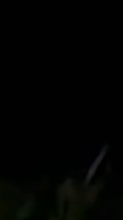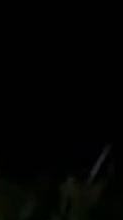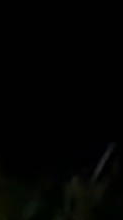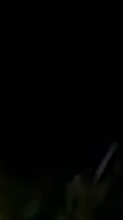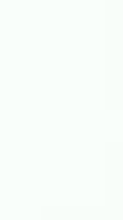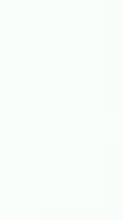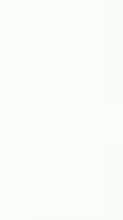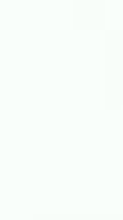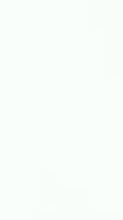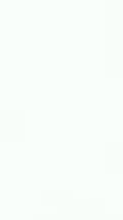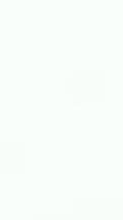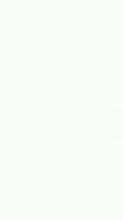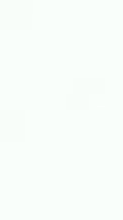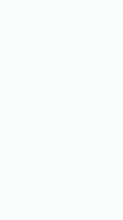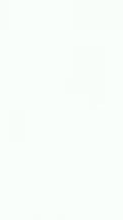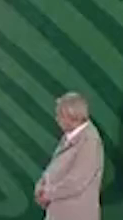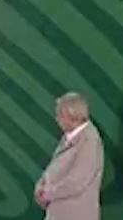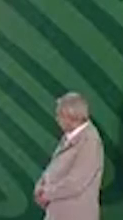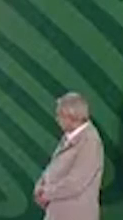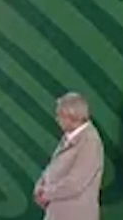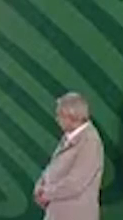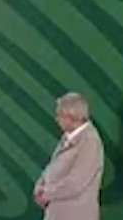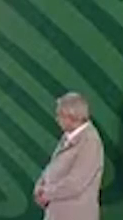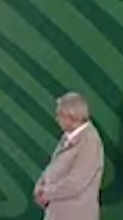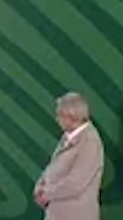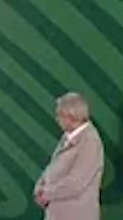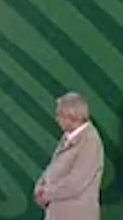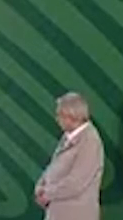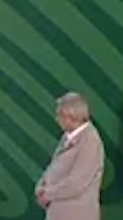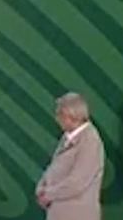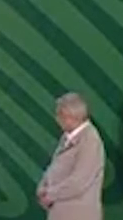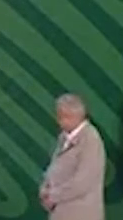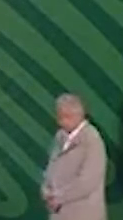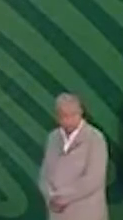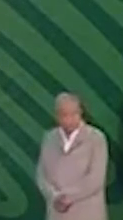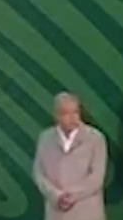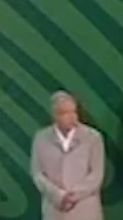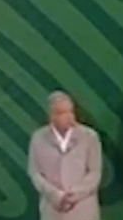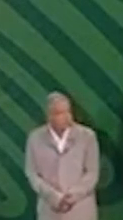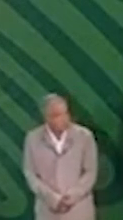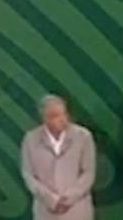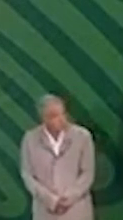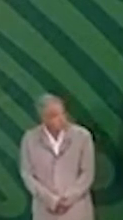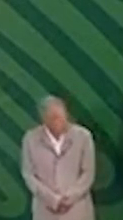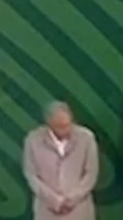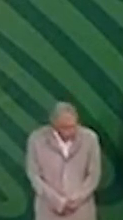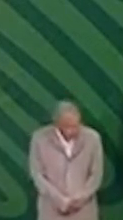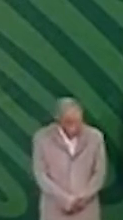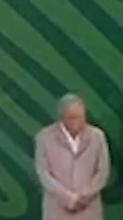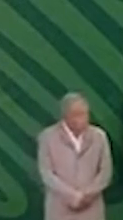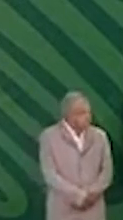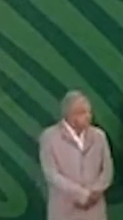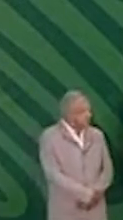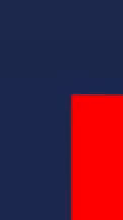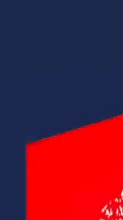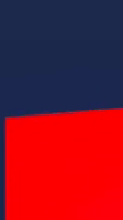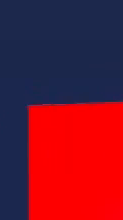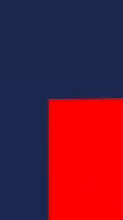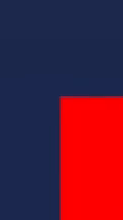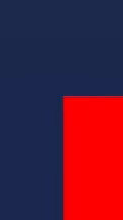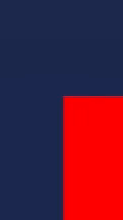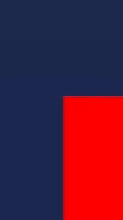emergencia. Comisión Federal de Electricidad. Eso es todo, señor presidente. Muchas gracias.